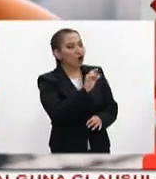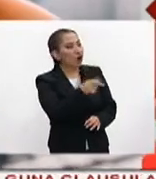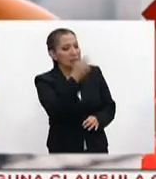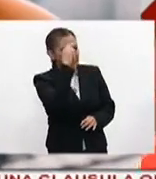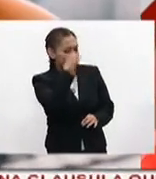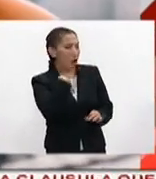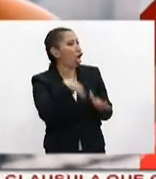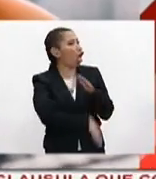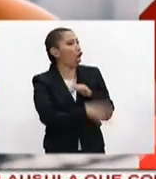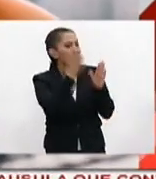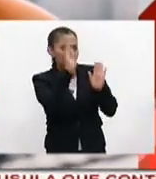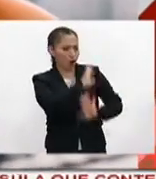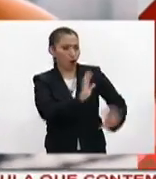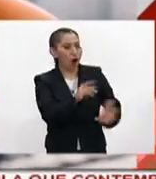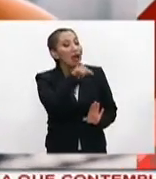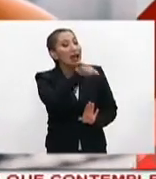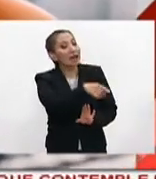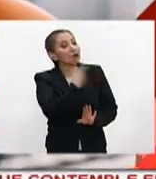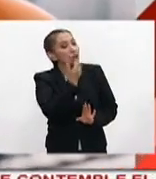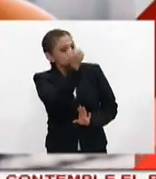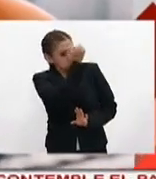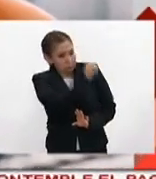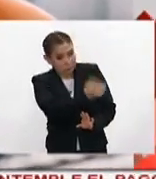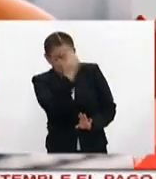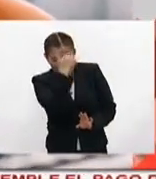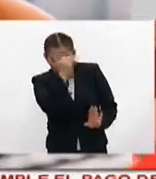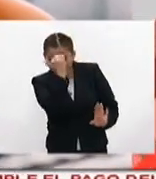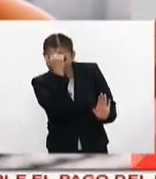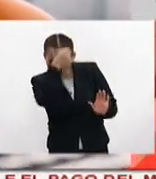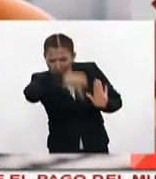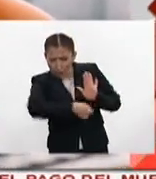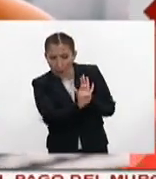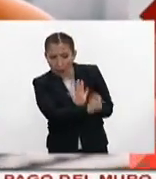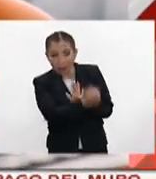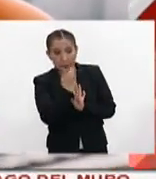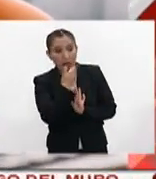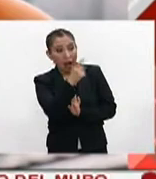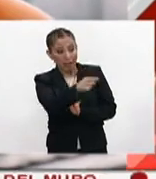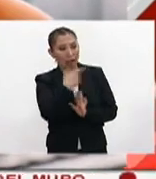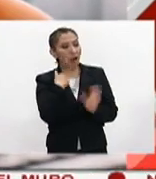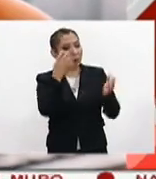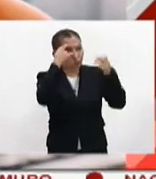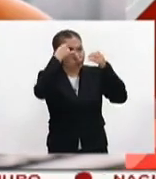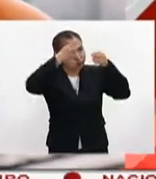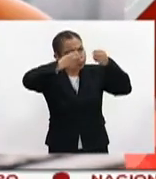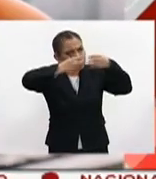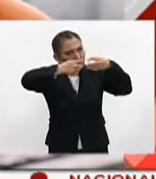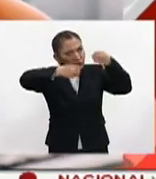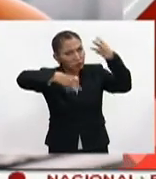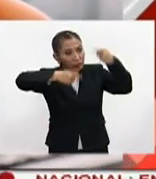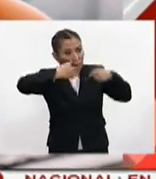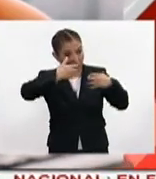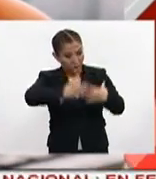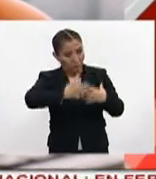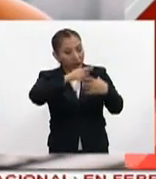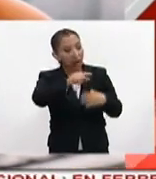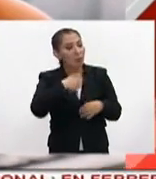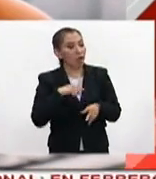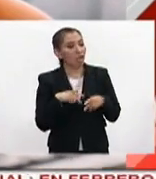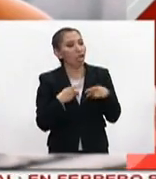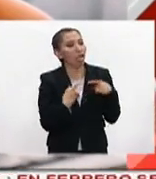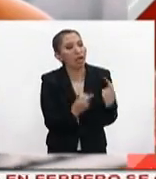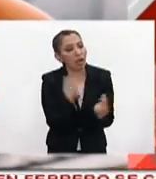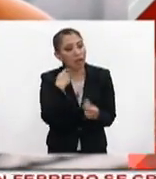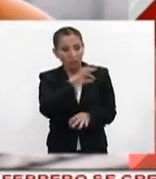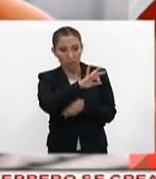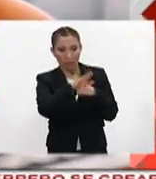sean inteligentes, es porque no tienen las habilidades hasta ese momento desarrolladas, los conductos neuronales, y eso los pone muy vulnerables.